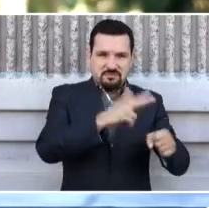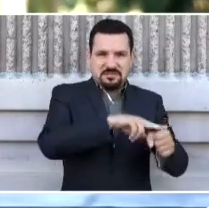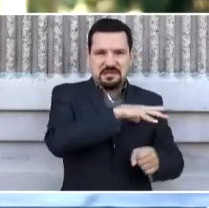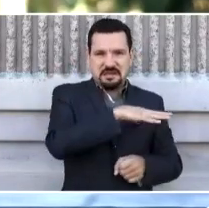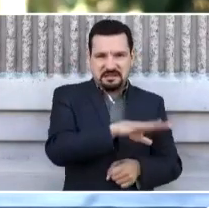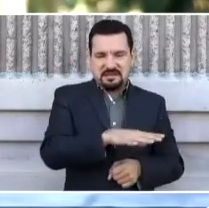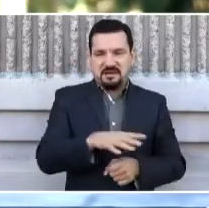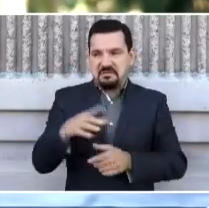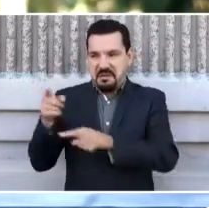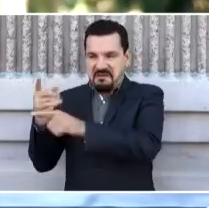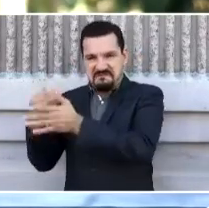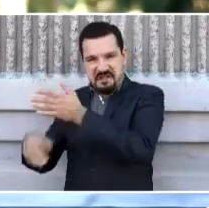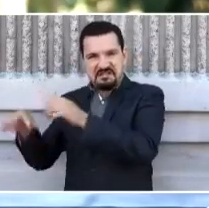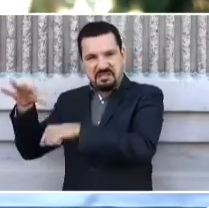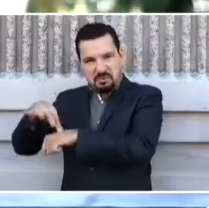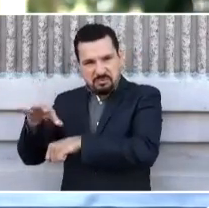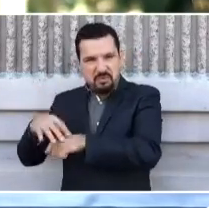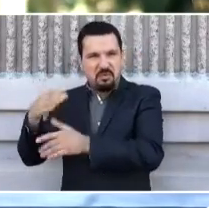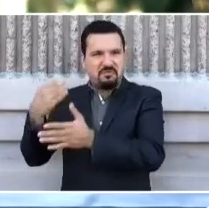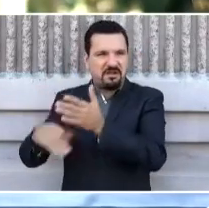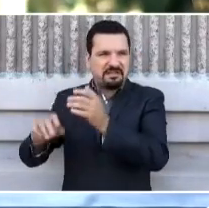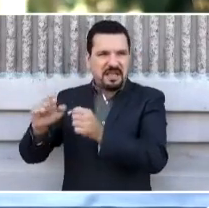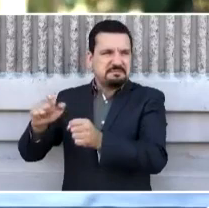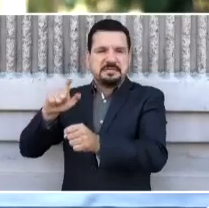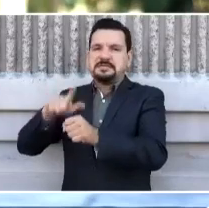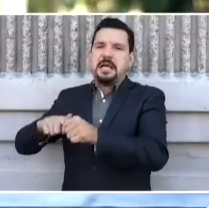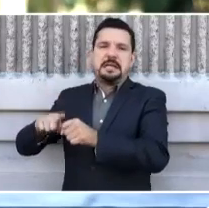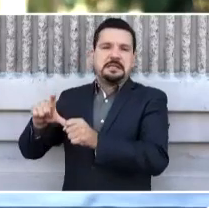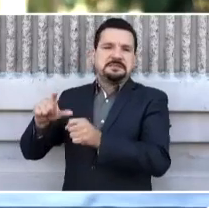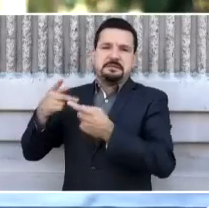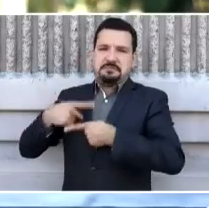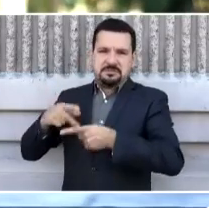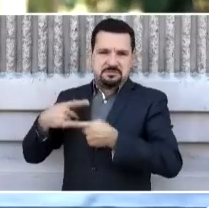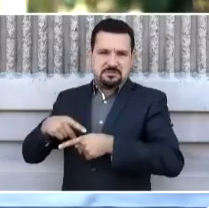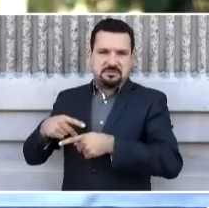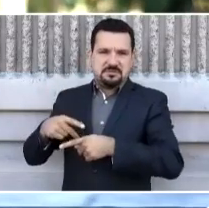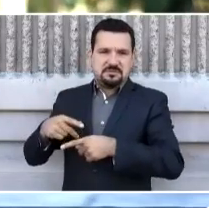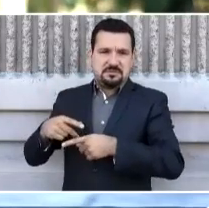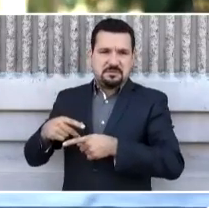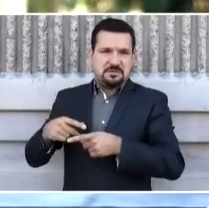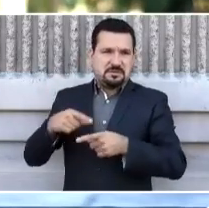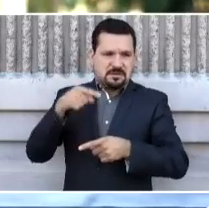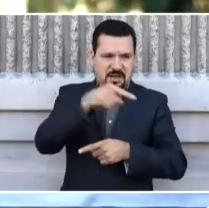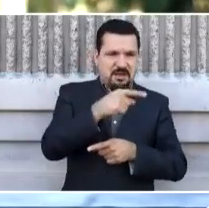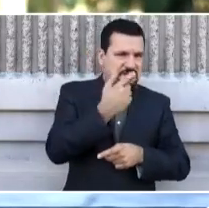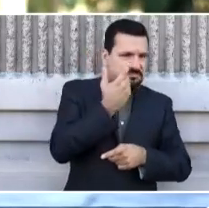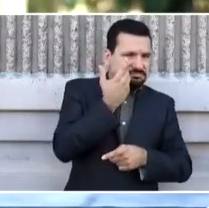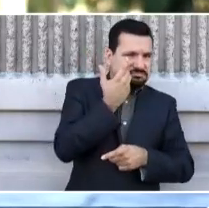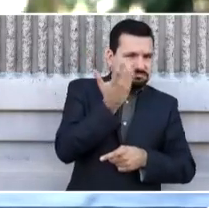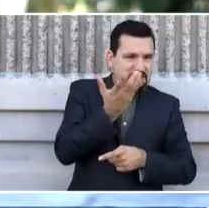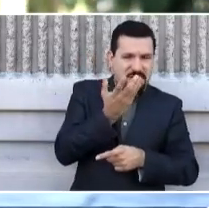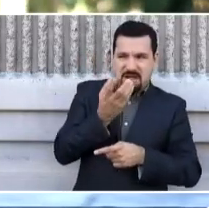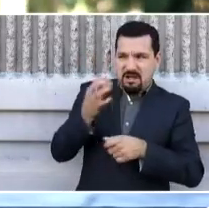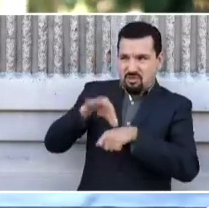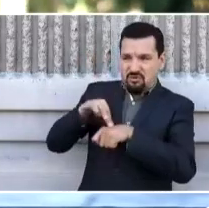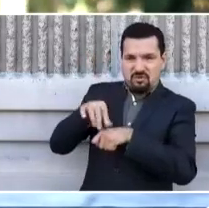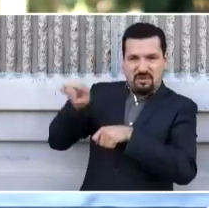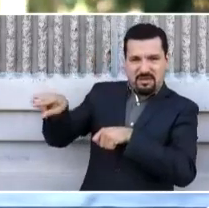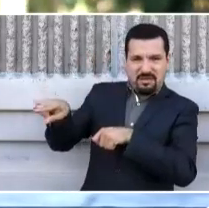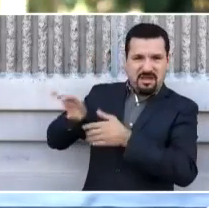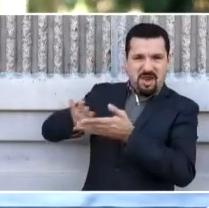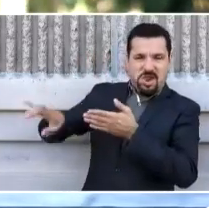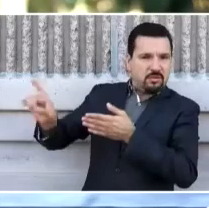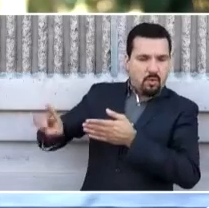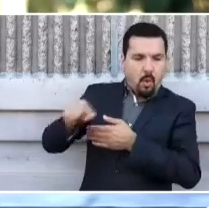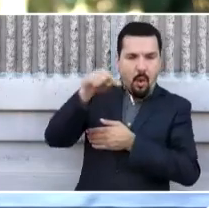un médico, por falta de un especialista, pero recordemos que no es porque no queramos tener estos médicos allá, es